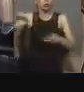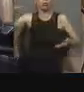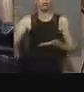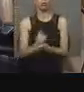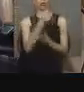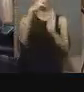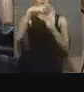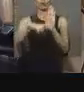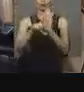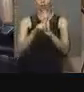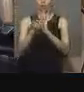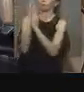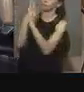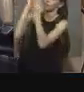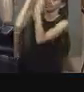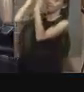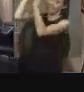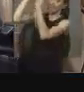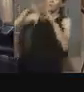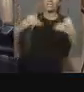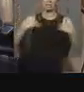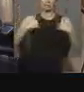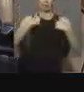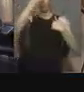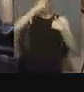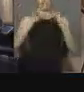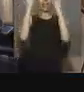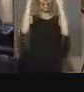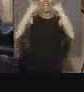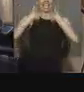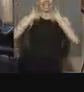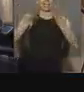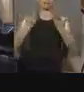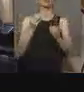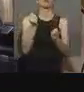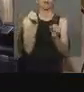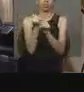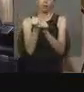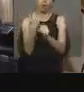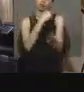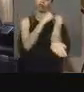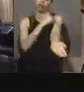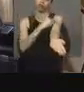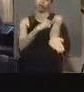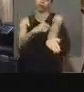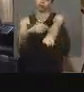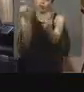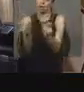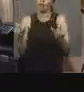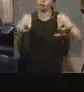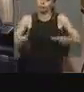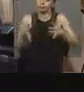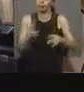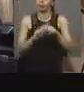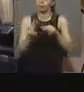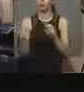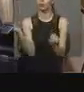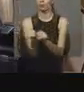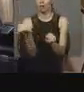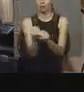ley. Por lo tanto, les pido un aplauso a ellos mismos por el gran trabajo que a lo largo de todo Chile han realizado. Que es un